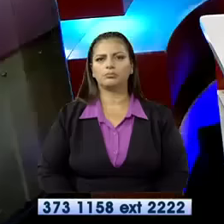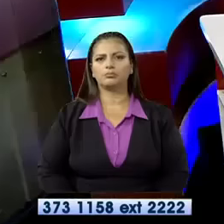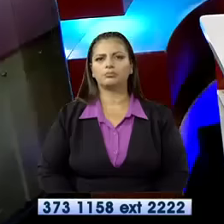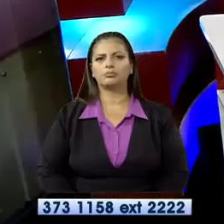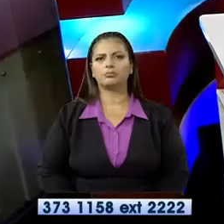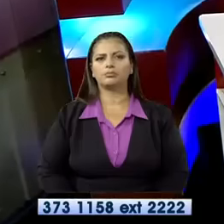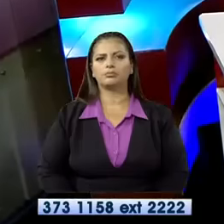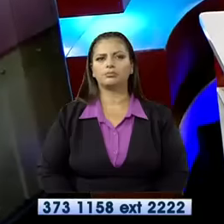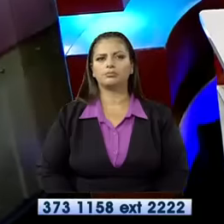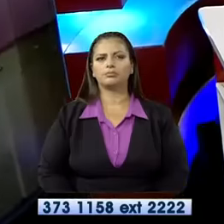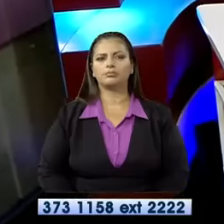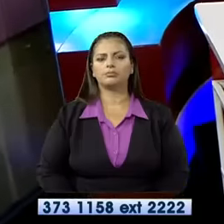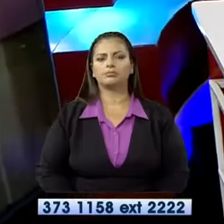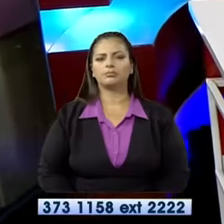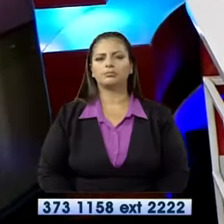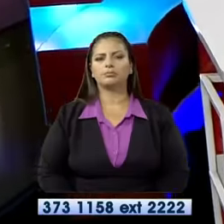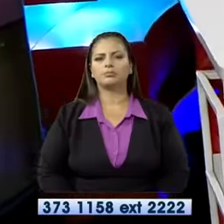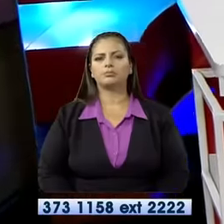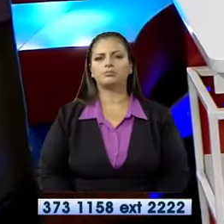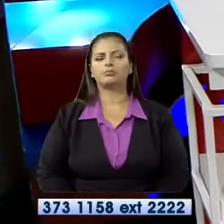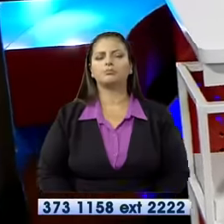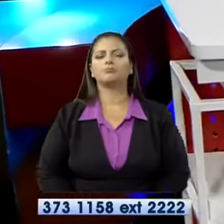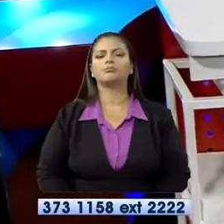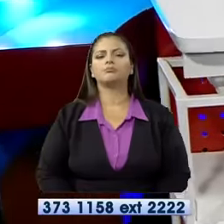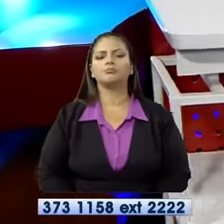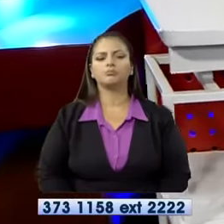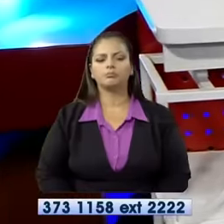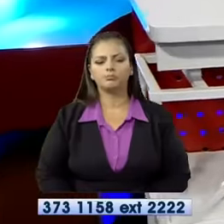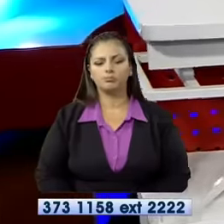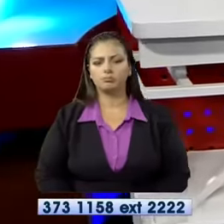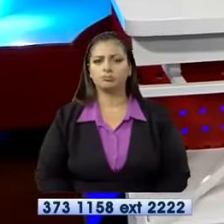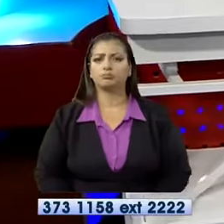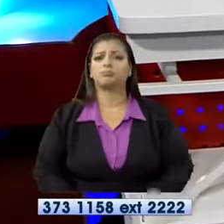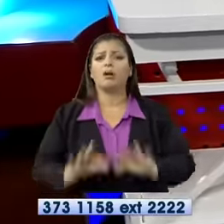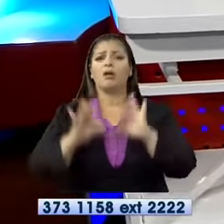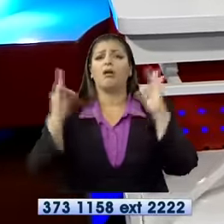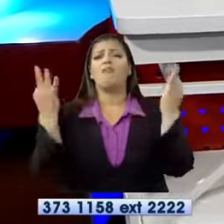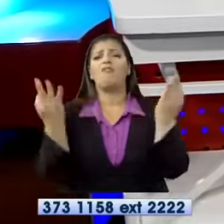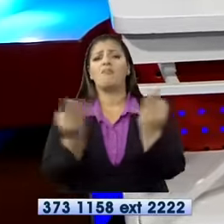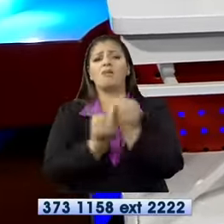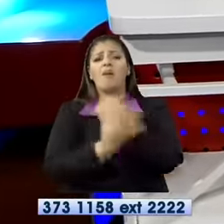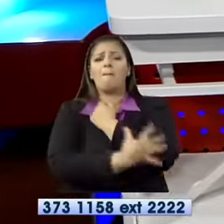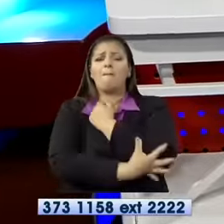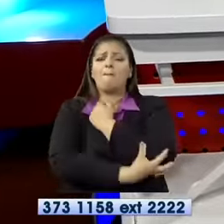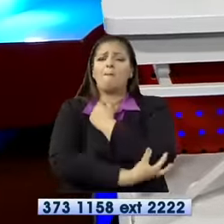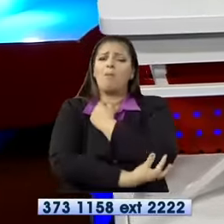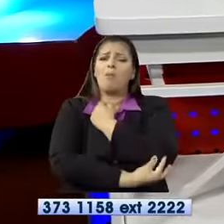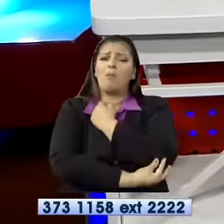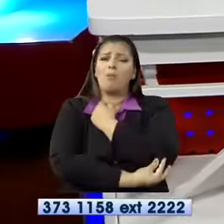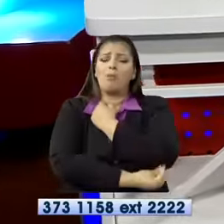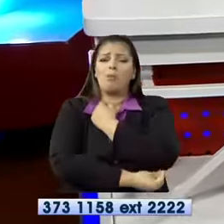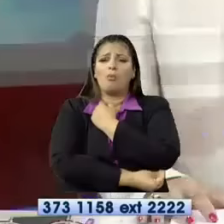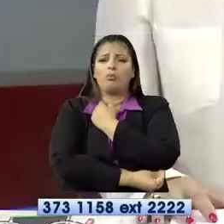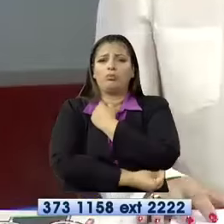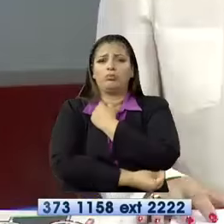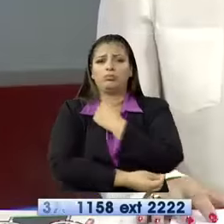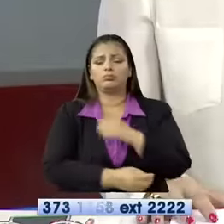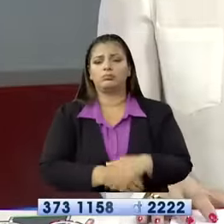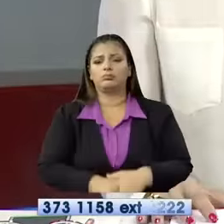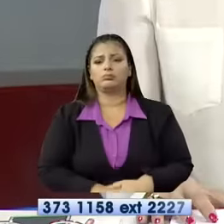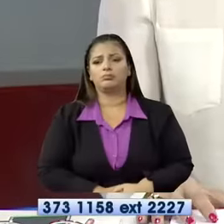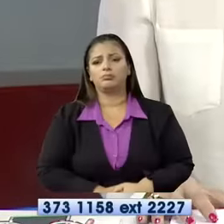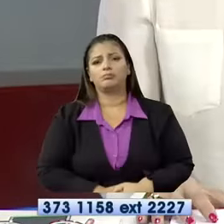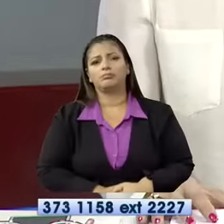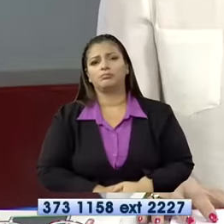deceso y una humilde familia solicita ayuda para ubicar a los parientes o allegados de un